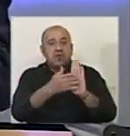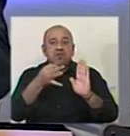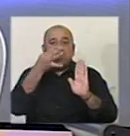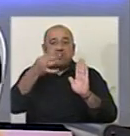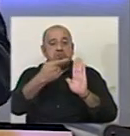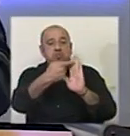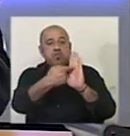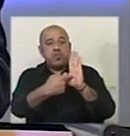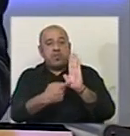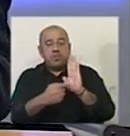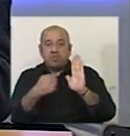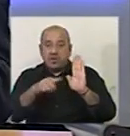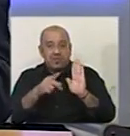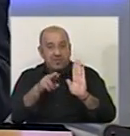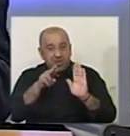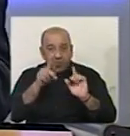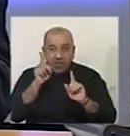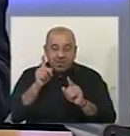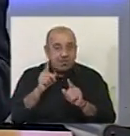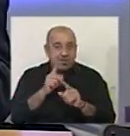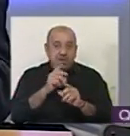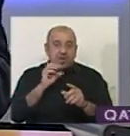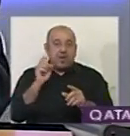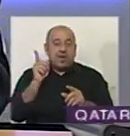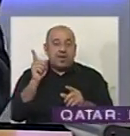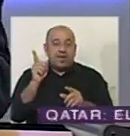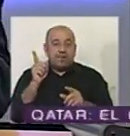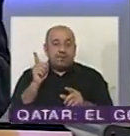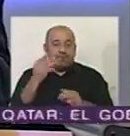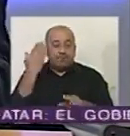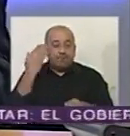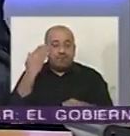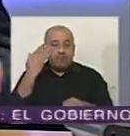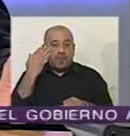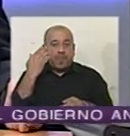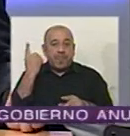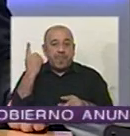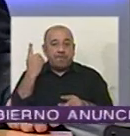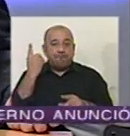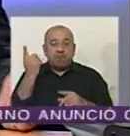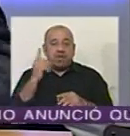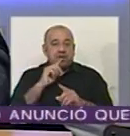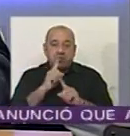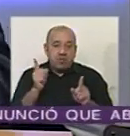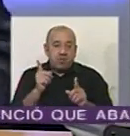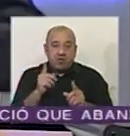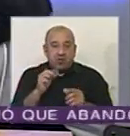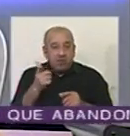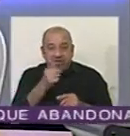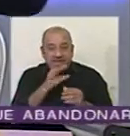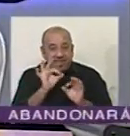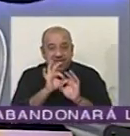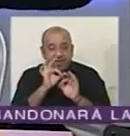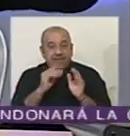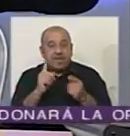pero no fue lo mismo que la cumbre de la OPEP, de la PEC en Papúa Nueva Guinea el mes pasado, que no hubo ni declaración, o